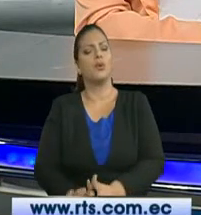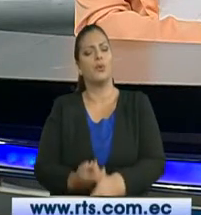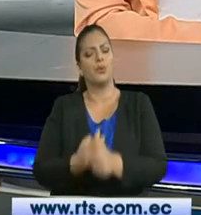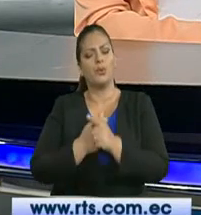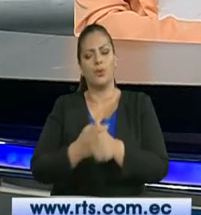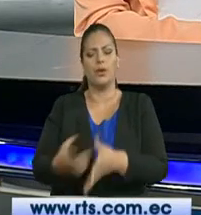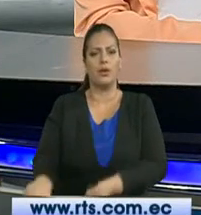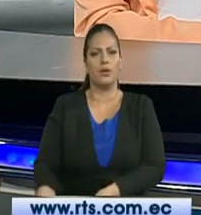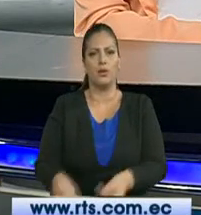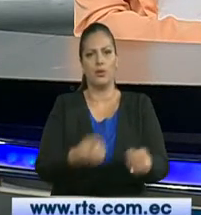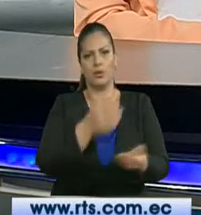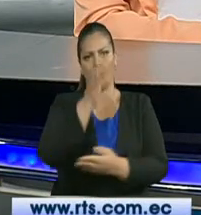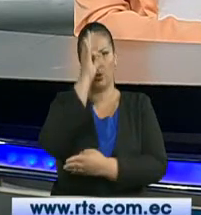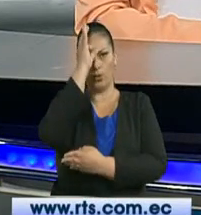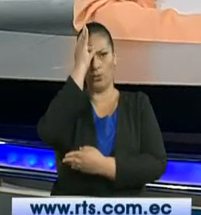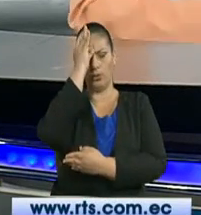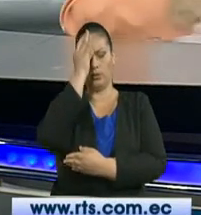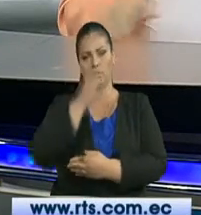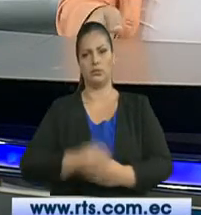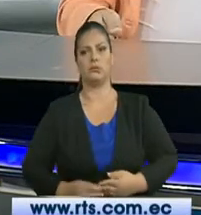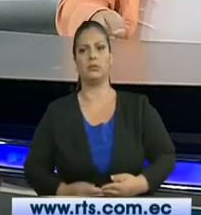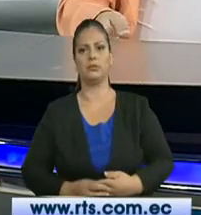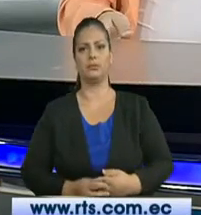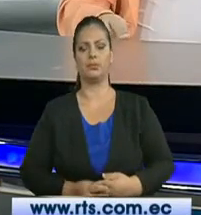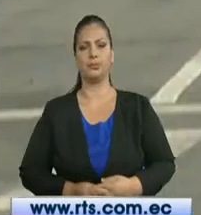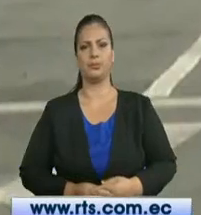una casa asistencial.